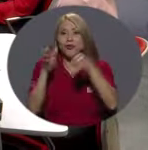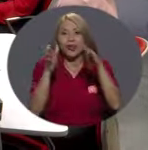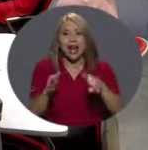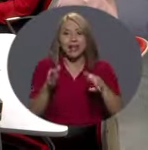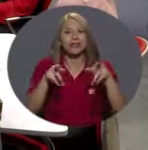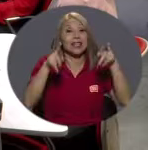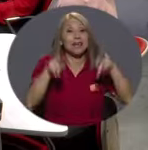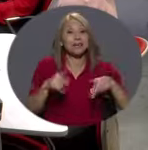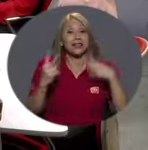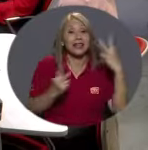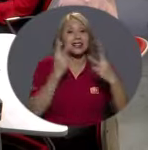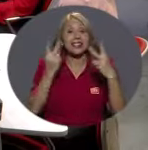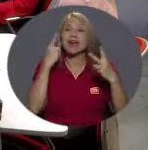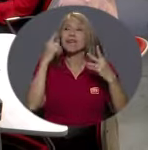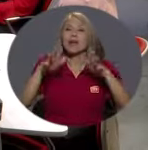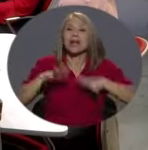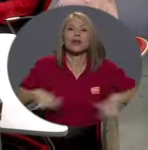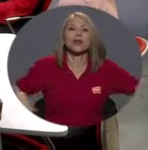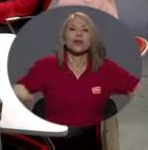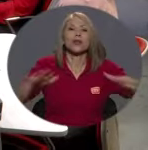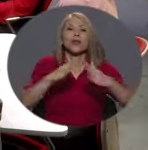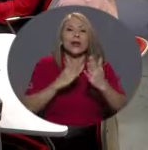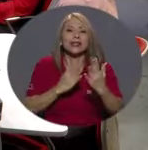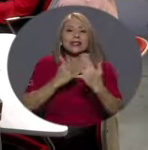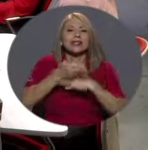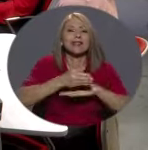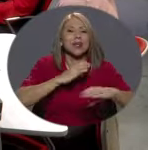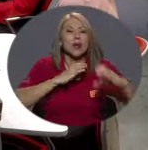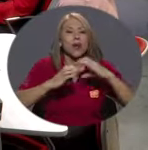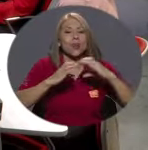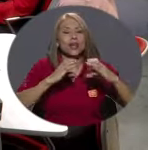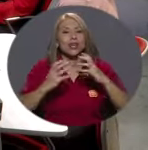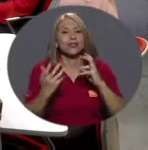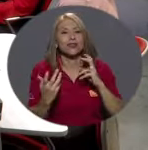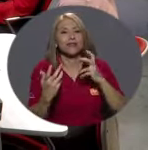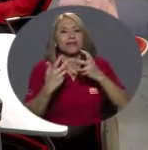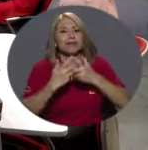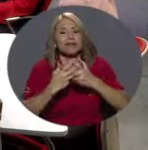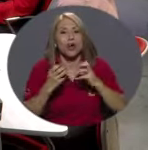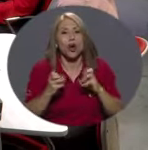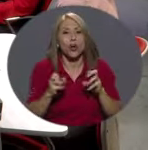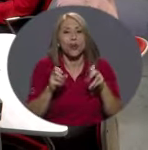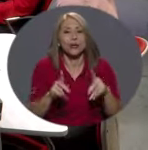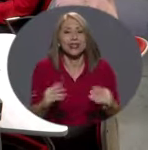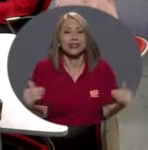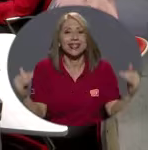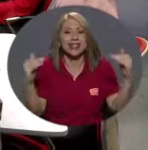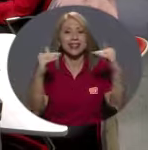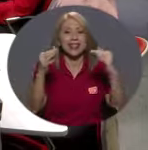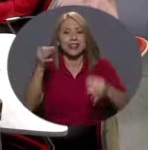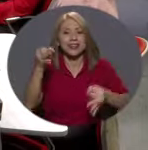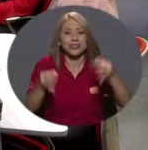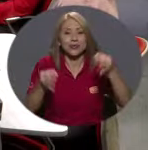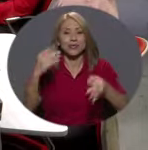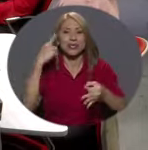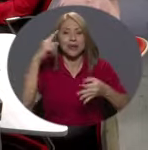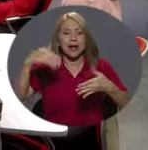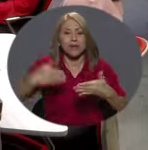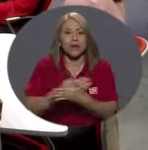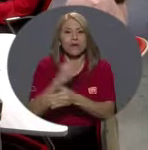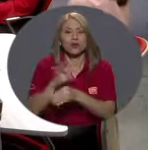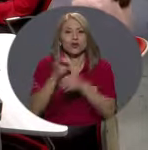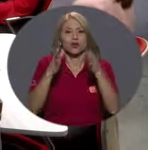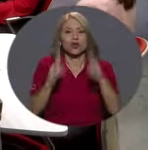y visitantes a lograr un entorno accesible, de comunicación adaptada y de oportunidades equitativas y justas para los